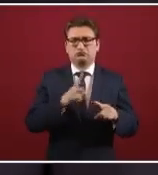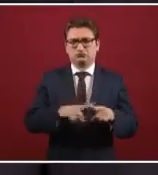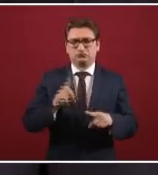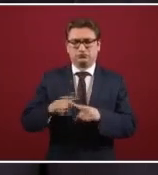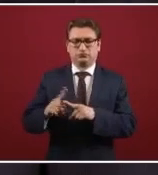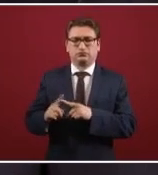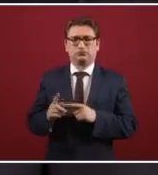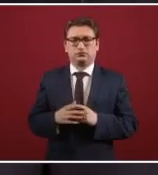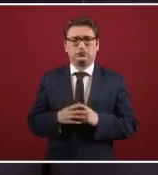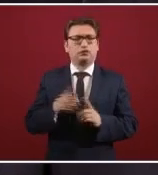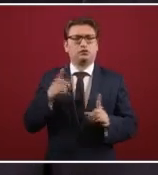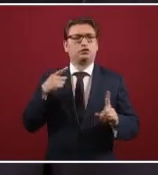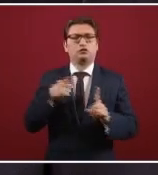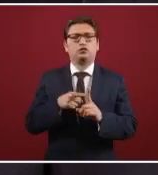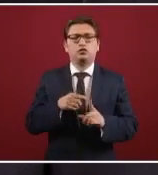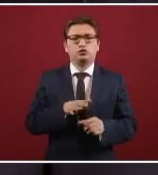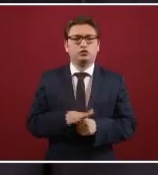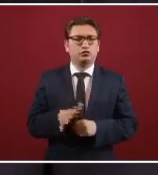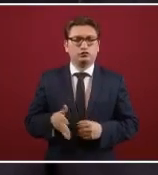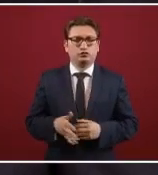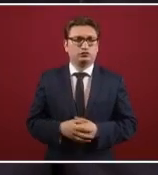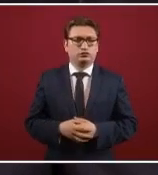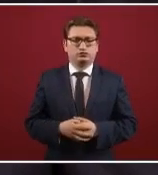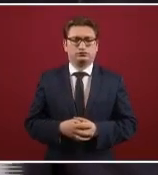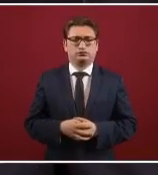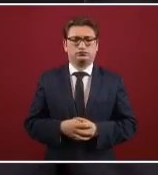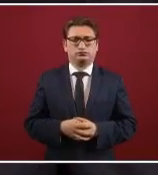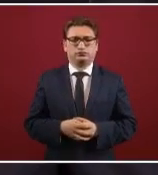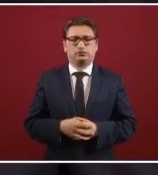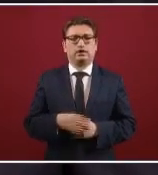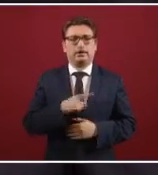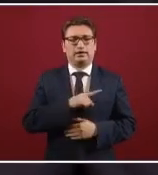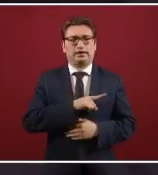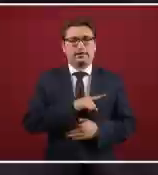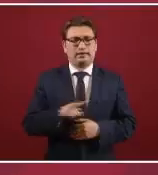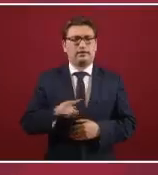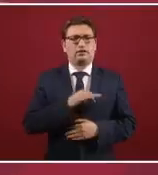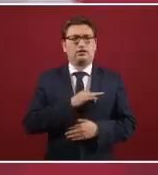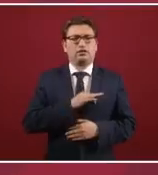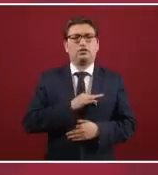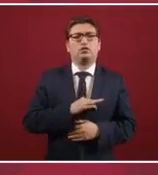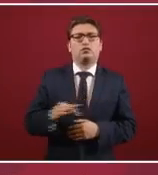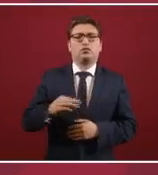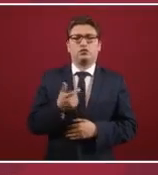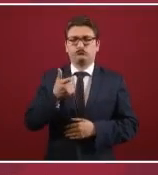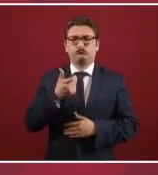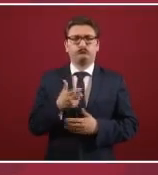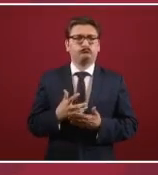a modo que les permitía saquear